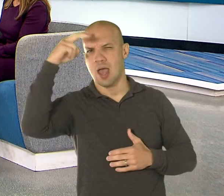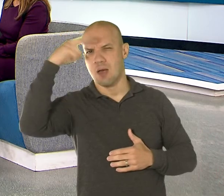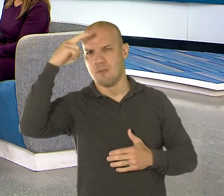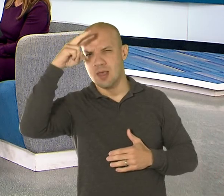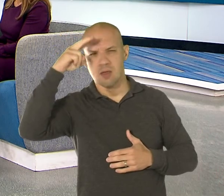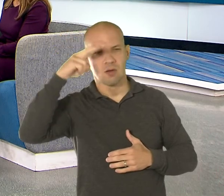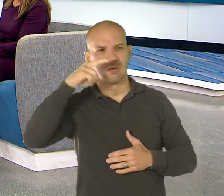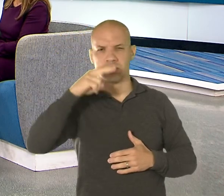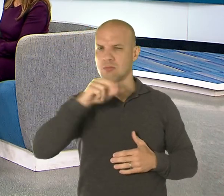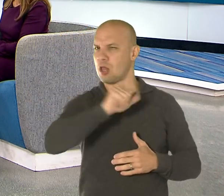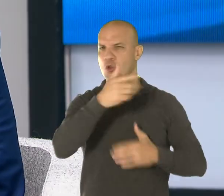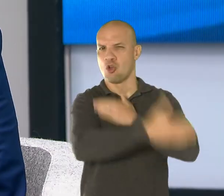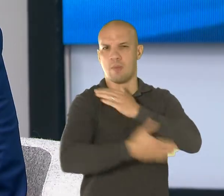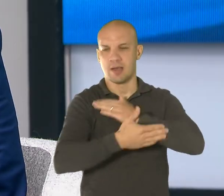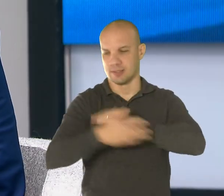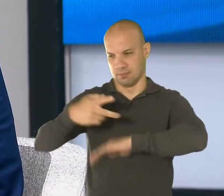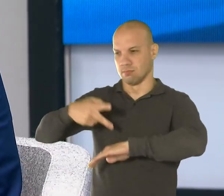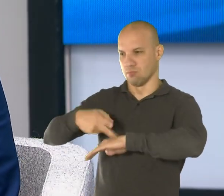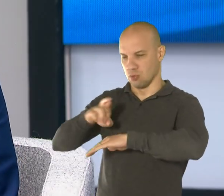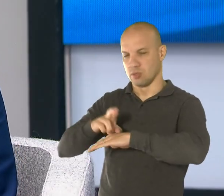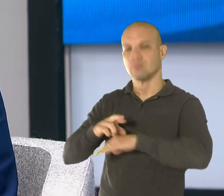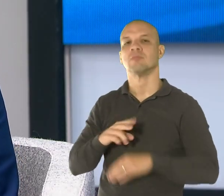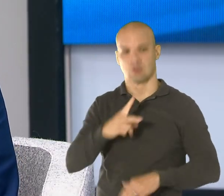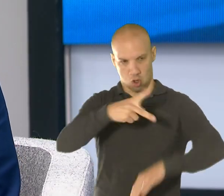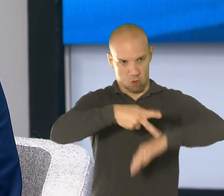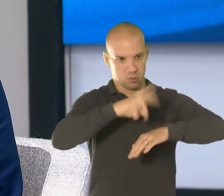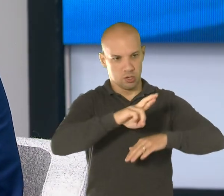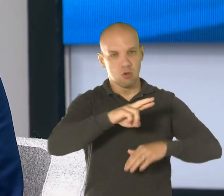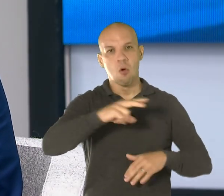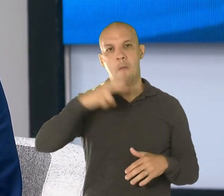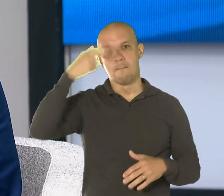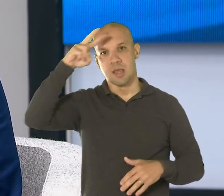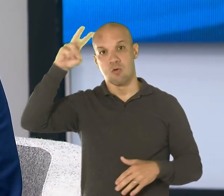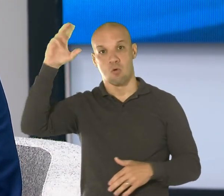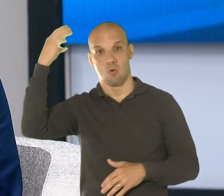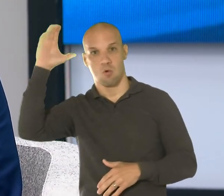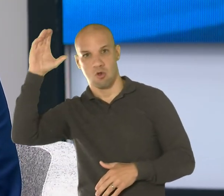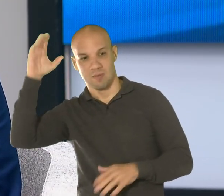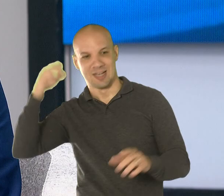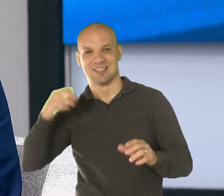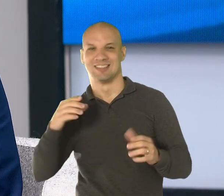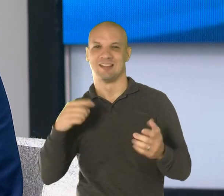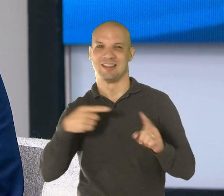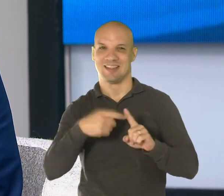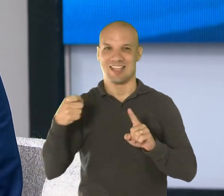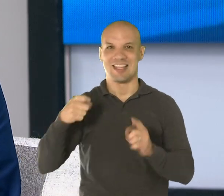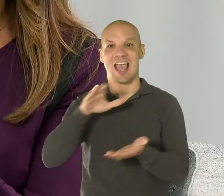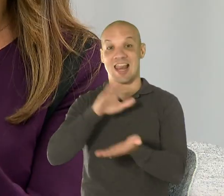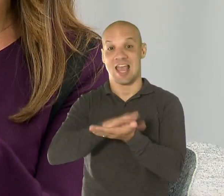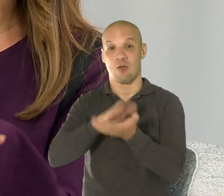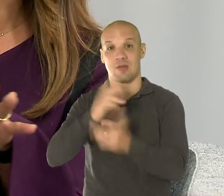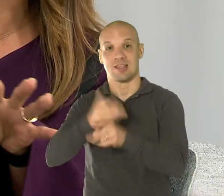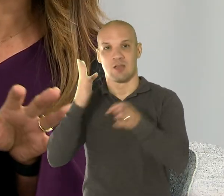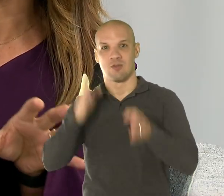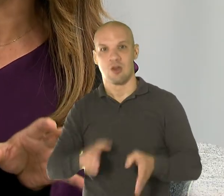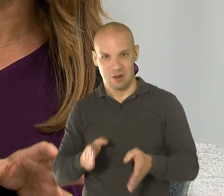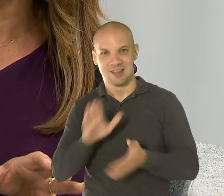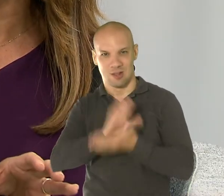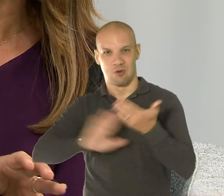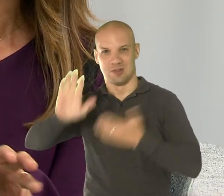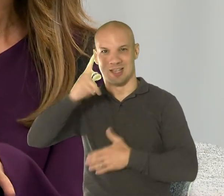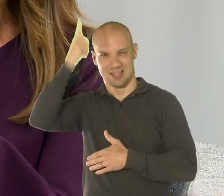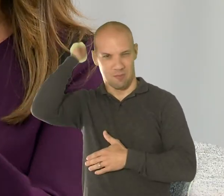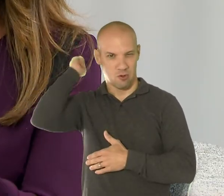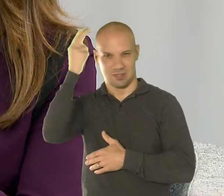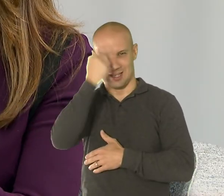el estudio son en Puerto Rico, México, Colombia, es un estudio que se dirigió desde la Pontificia, claro, desde la Escuela para Cuidadores. Es que la Escuela de Cuidadores también